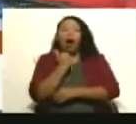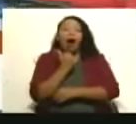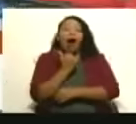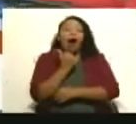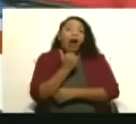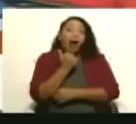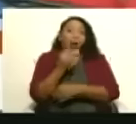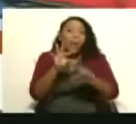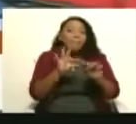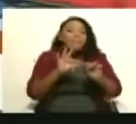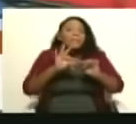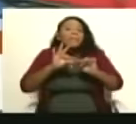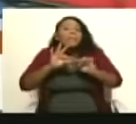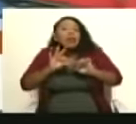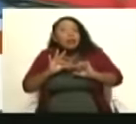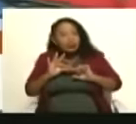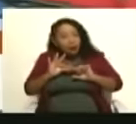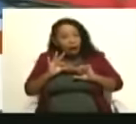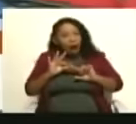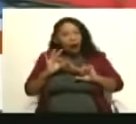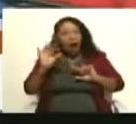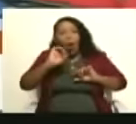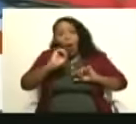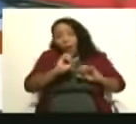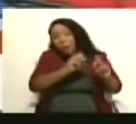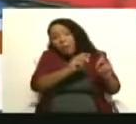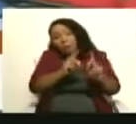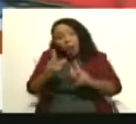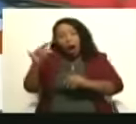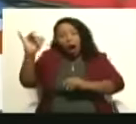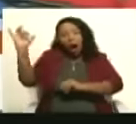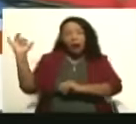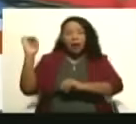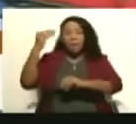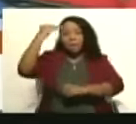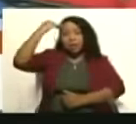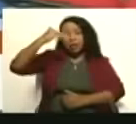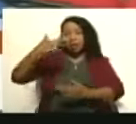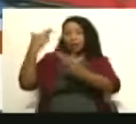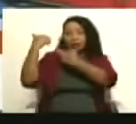casos especiales, dirigirá el Plan República.